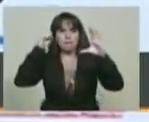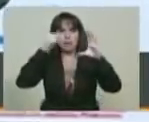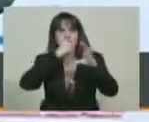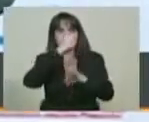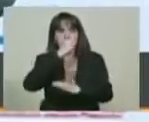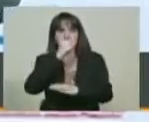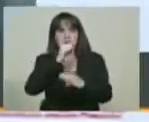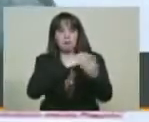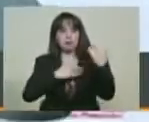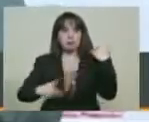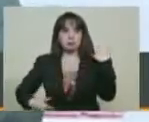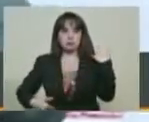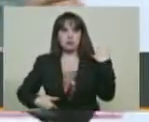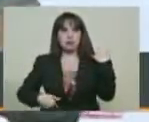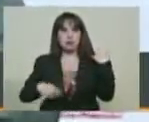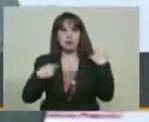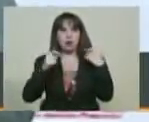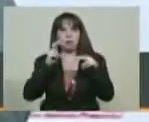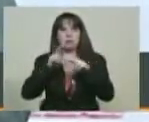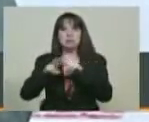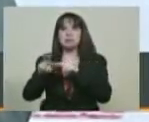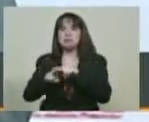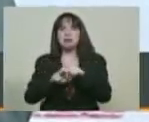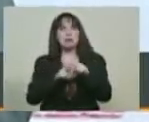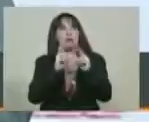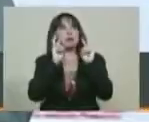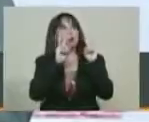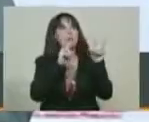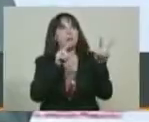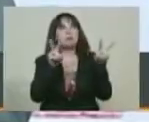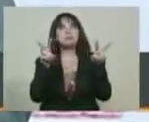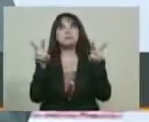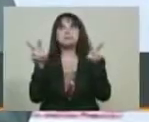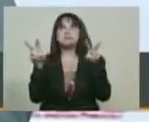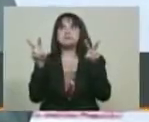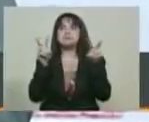conoce. Yo me sentaba ahí siendo niño a ver el Ávila